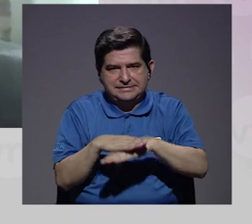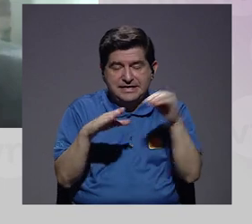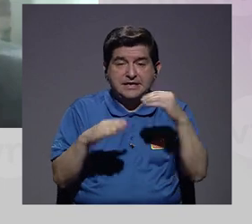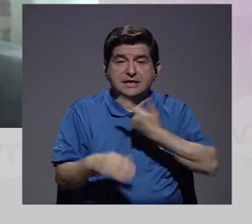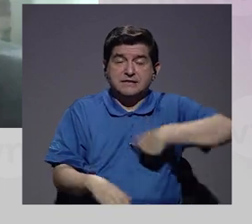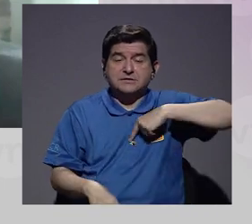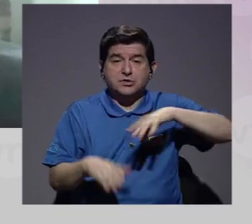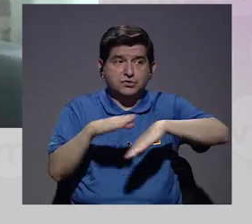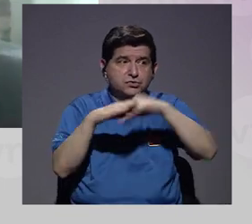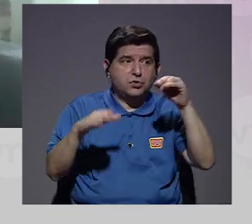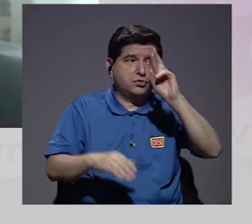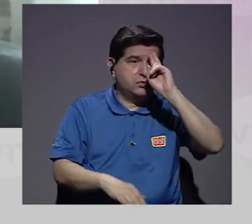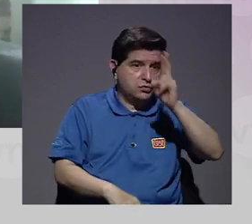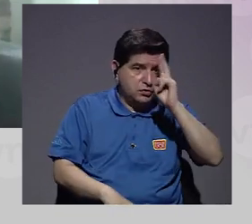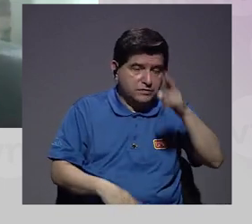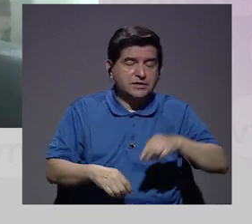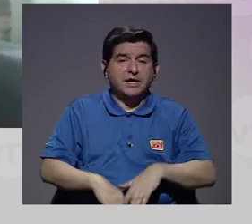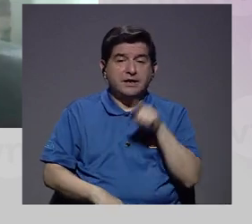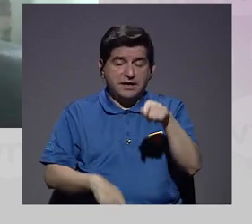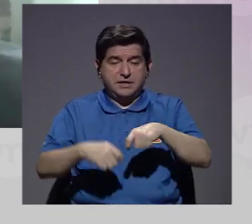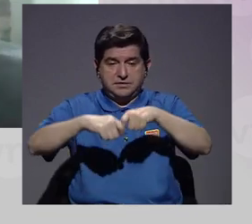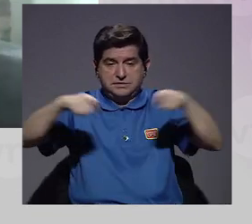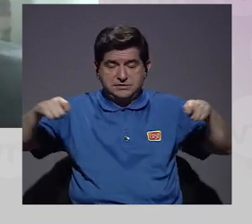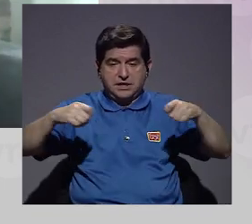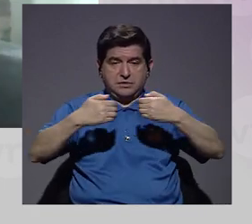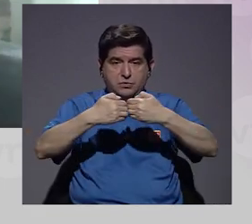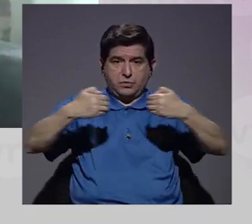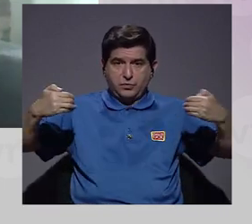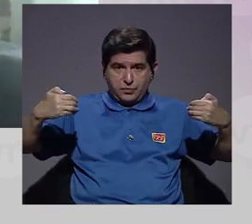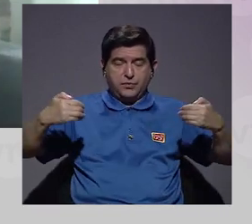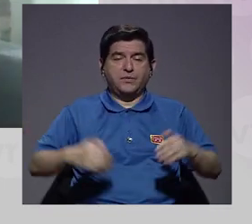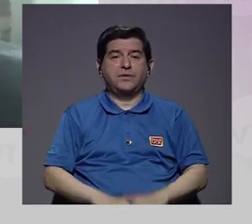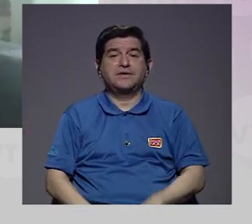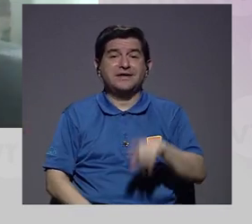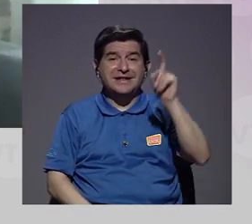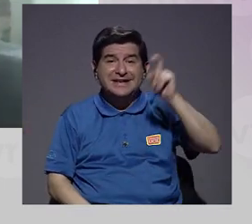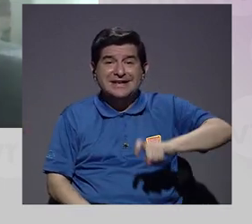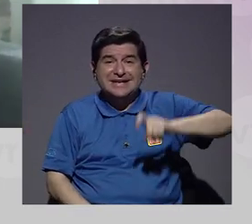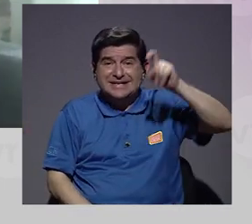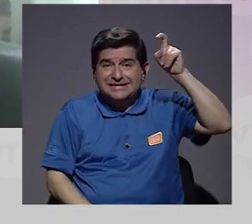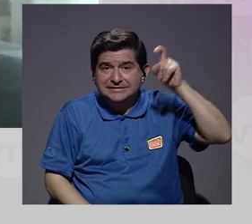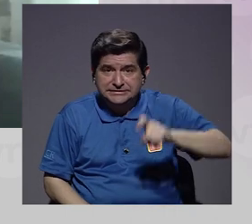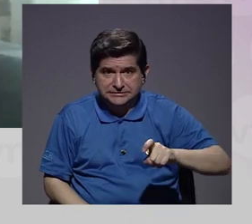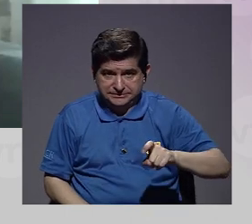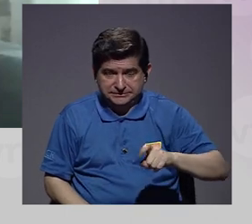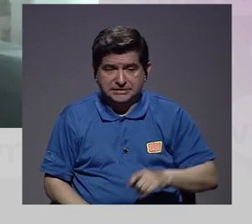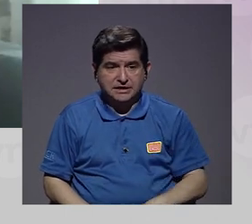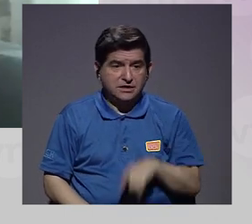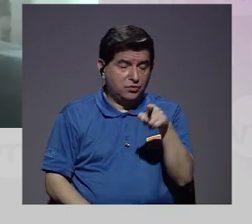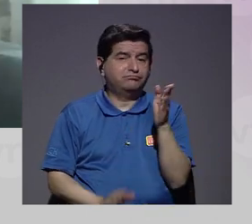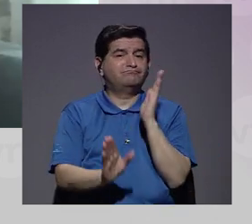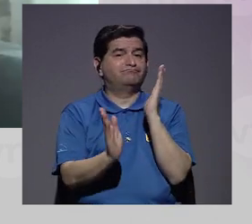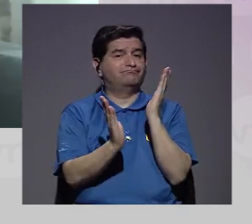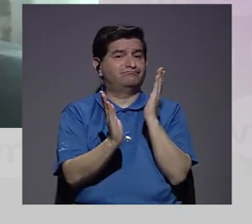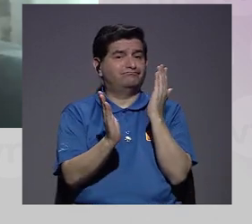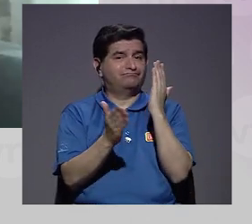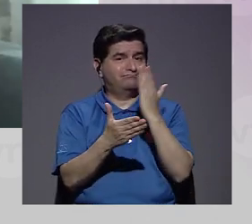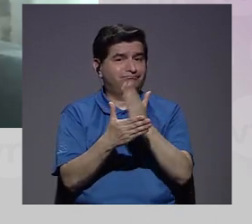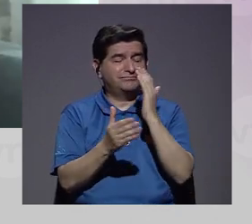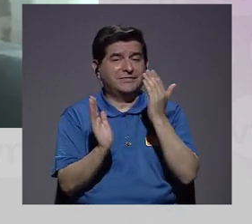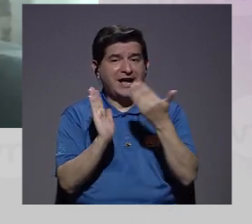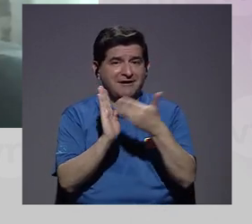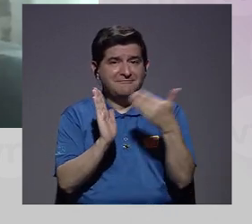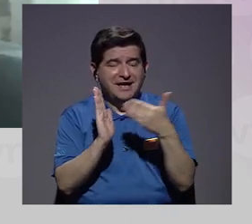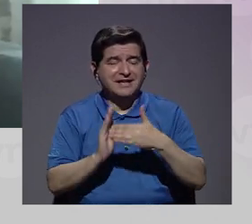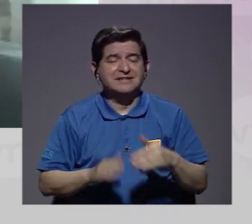menos, y de que si salimos tenemos que respetar ese distanciamiento. Eso necesariamente va a afectar